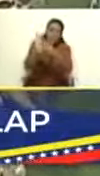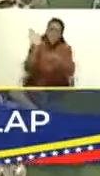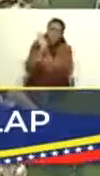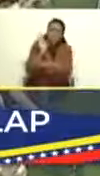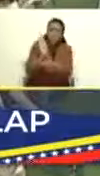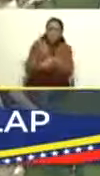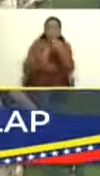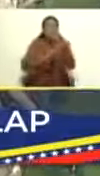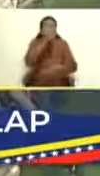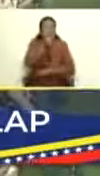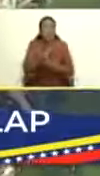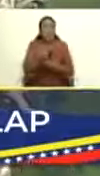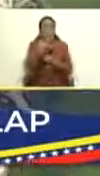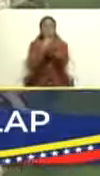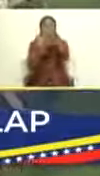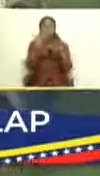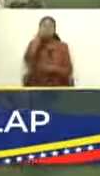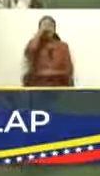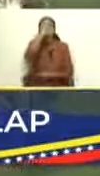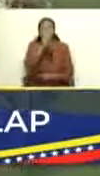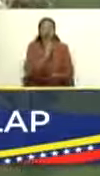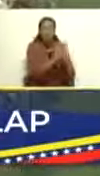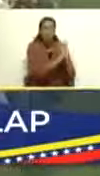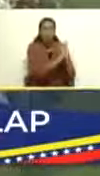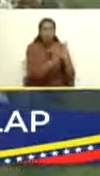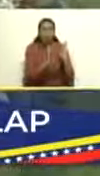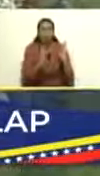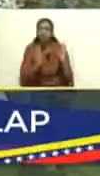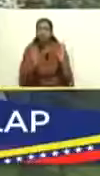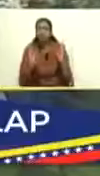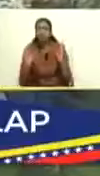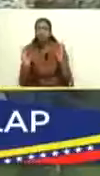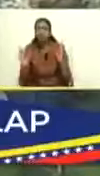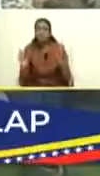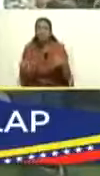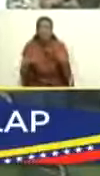¿Qué hicieron durante 5 años?